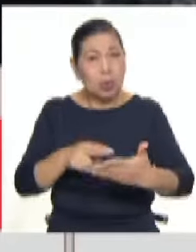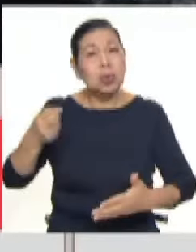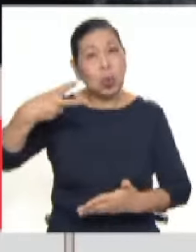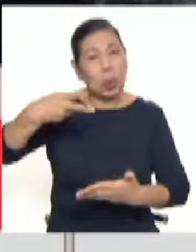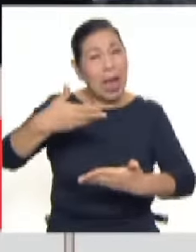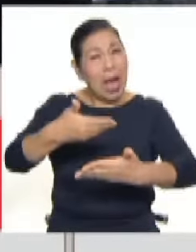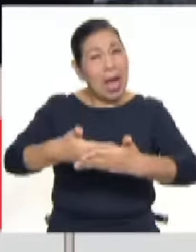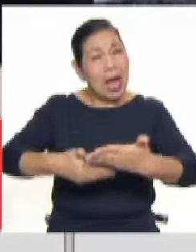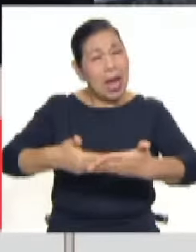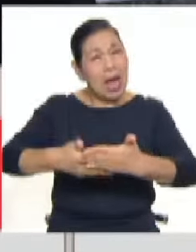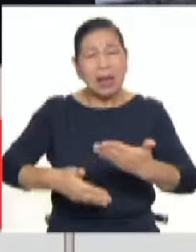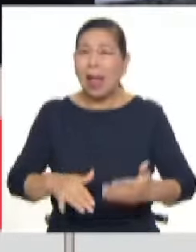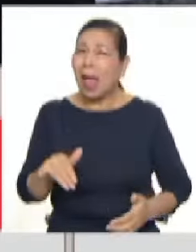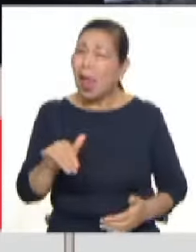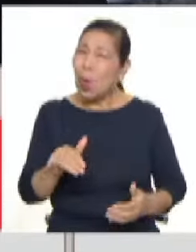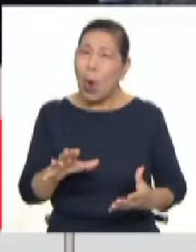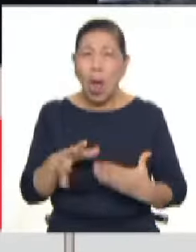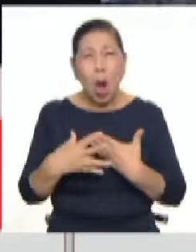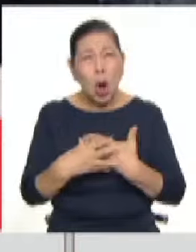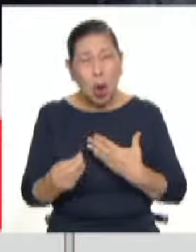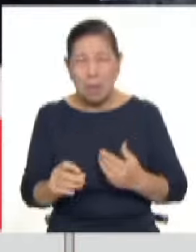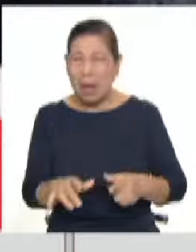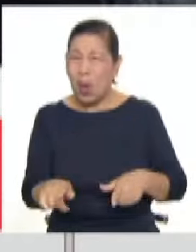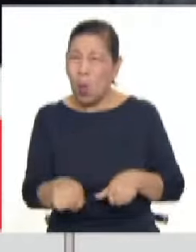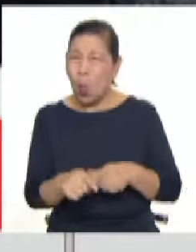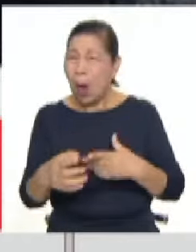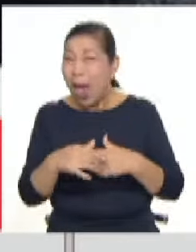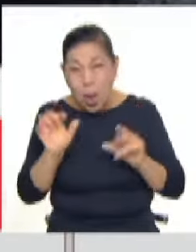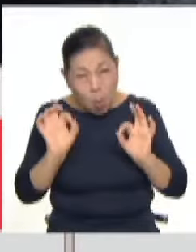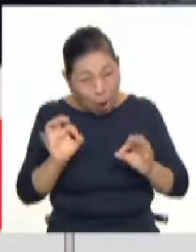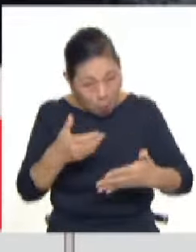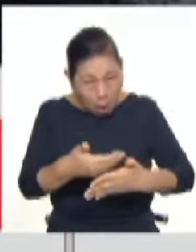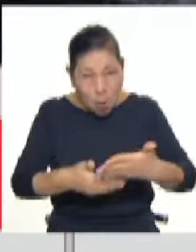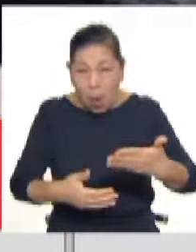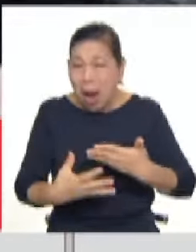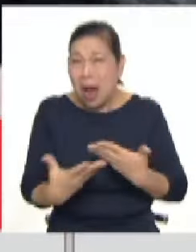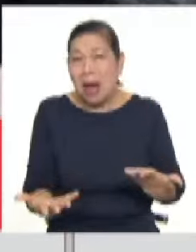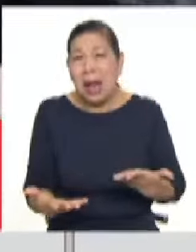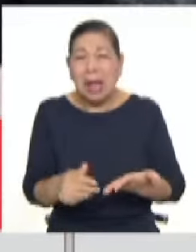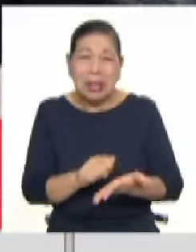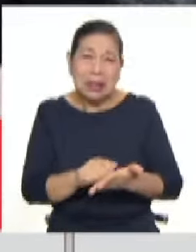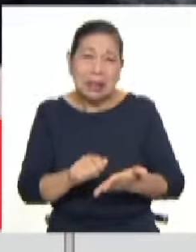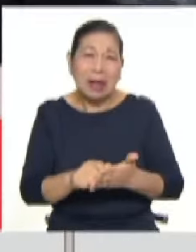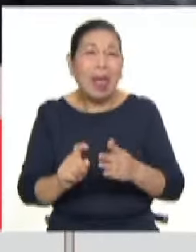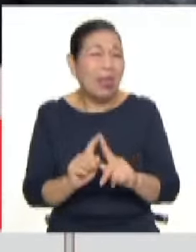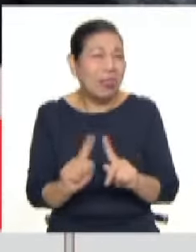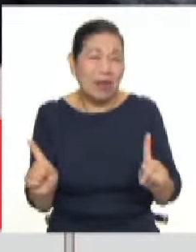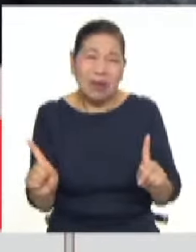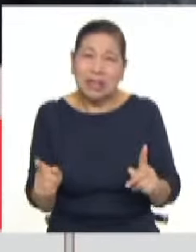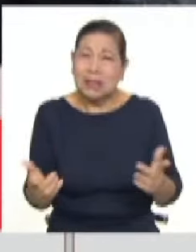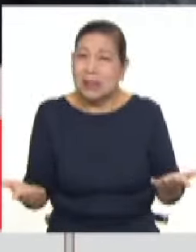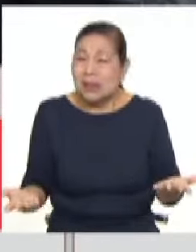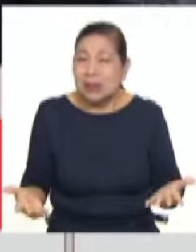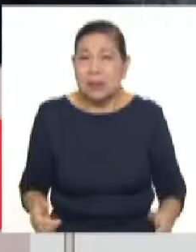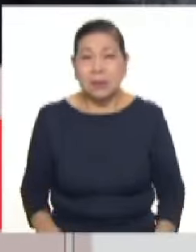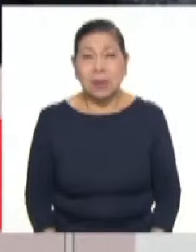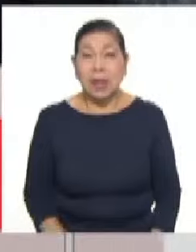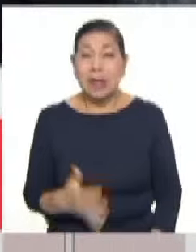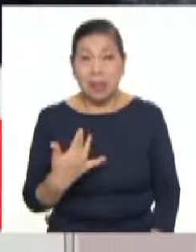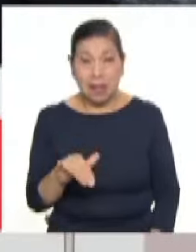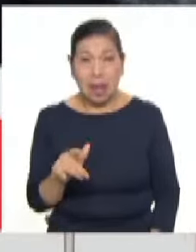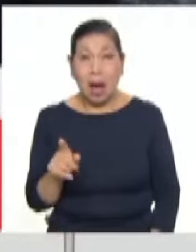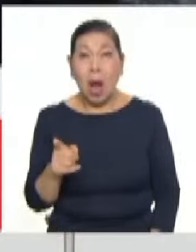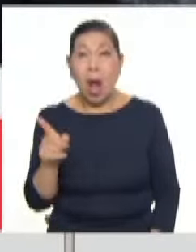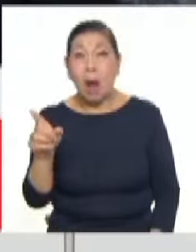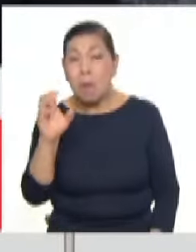segunda carta, igual copia a la primera, la misma, solamente que la letra era diferente. ¿Ustedes han intentado